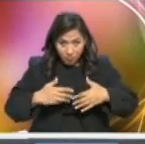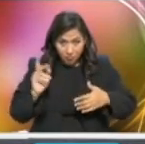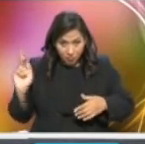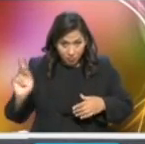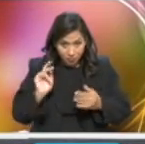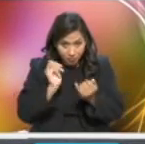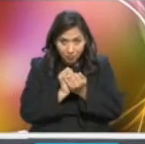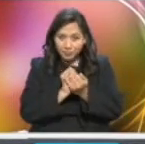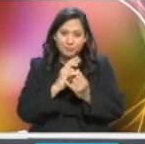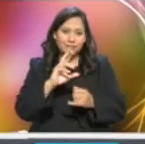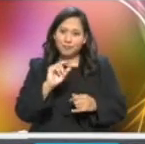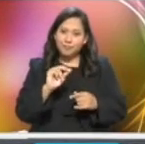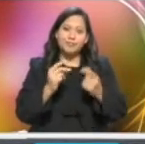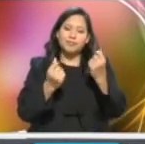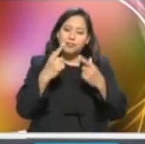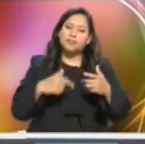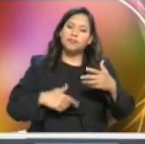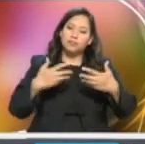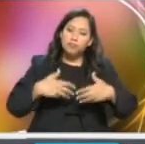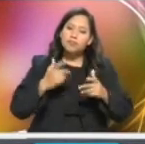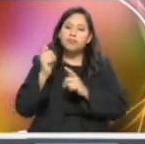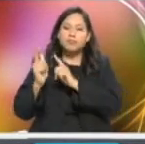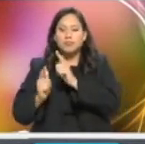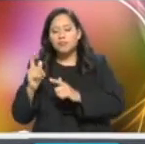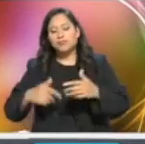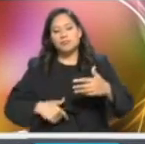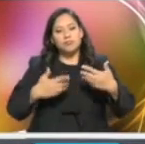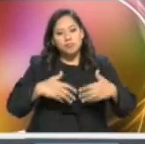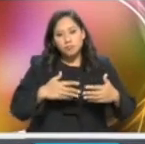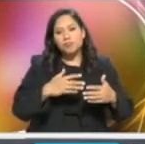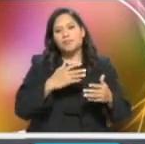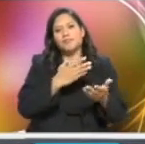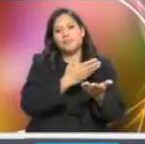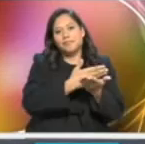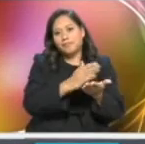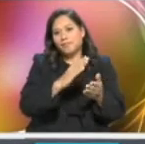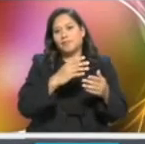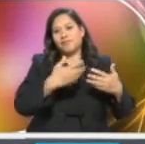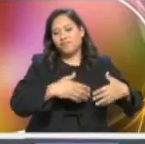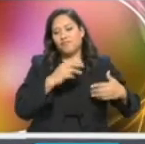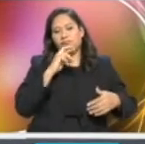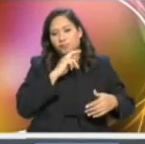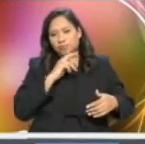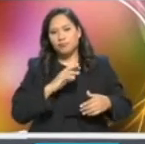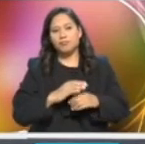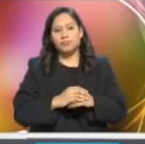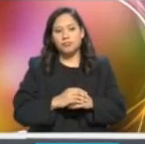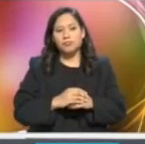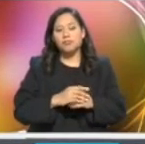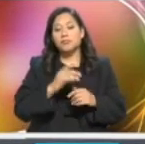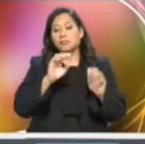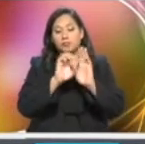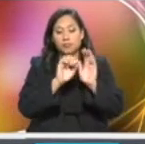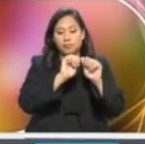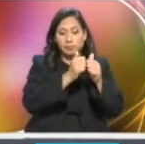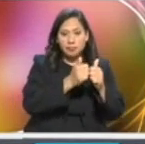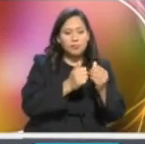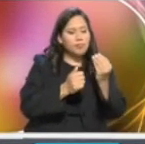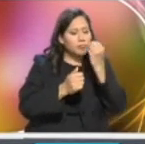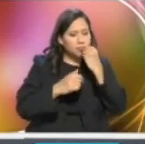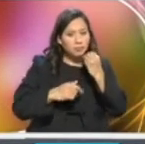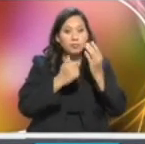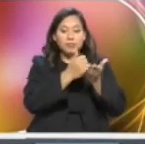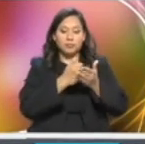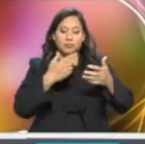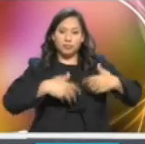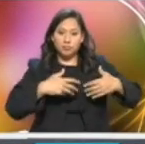la misma manera. O sea, hay gente que tiene, no sé, mejor, o sea, tienen mejor match con el pan y lo digieren muchísimo